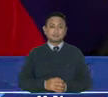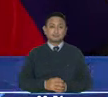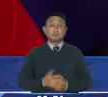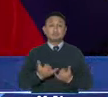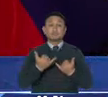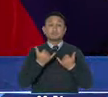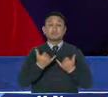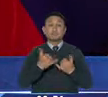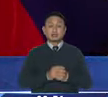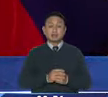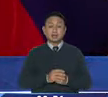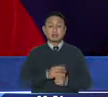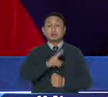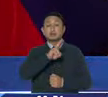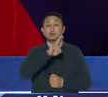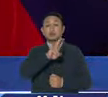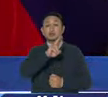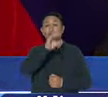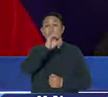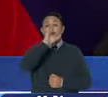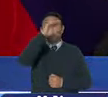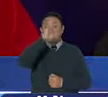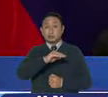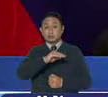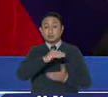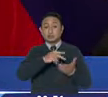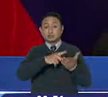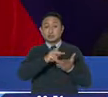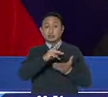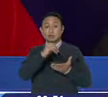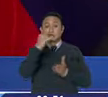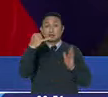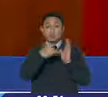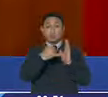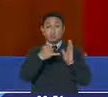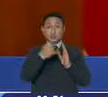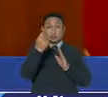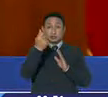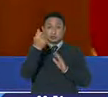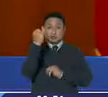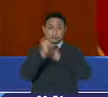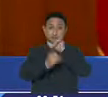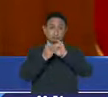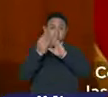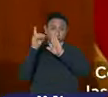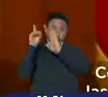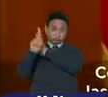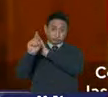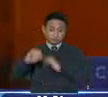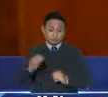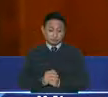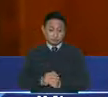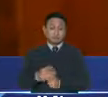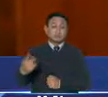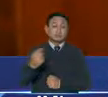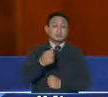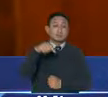Recortaremos 2 puntos más el impuesto a la salida de divisas. Con ello, no solo se abaratarán